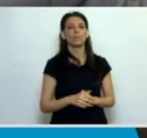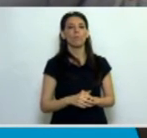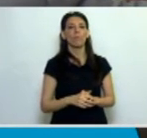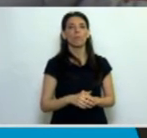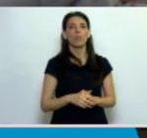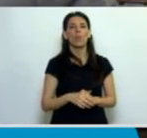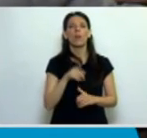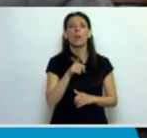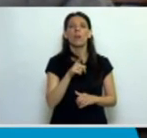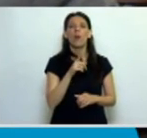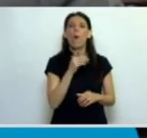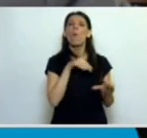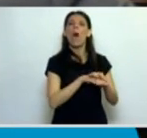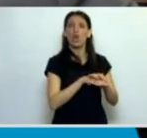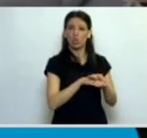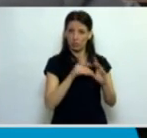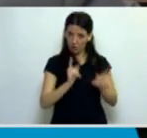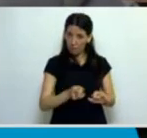de lo que estamos diciendo son los bancos.